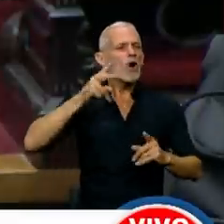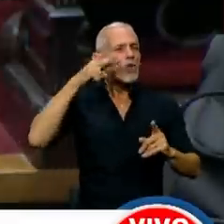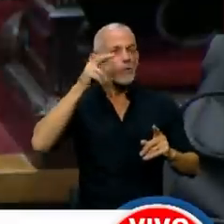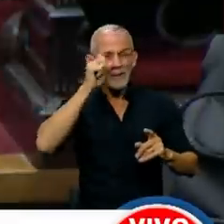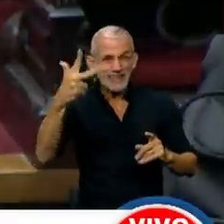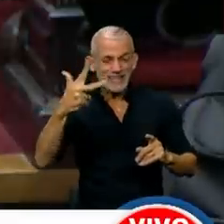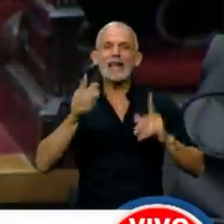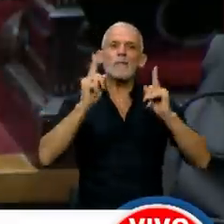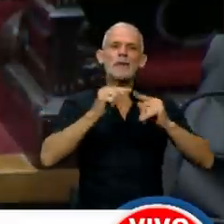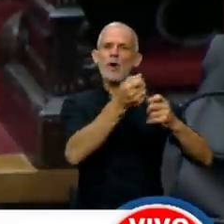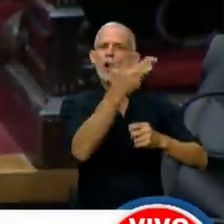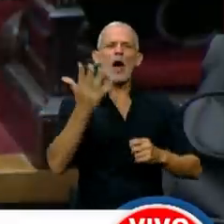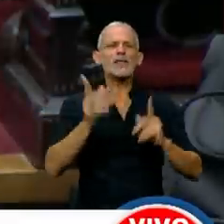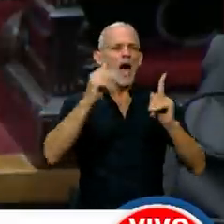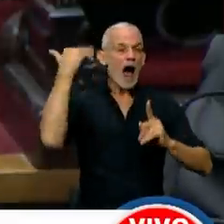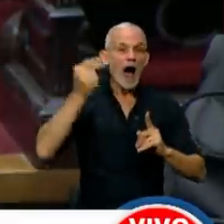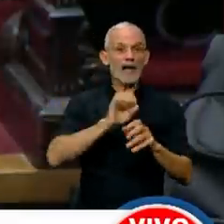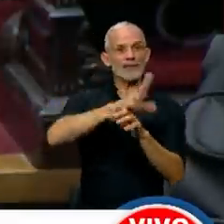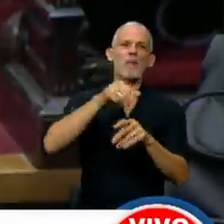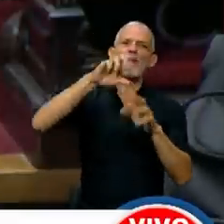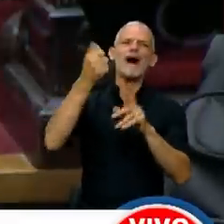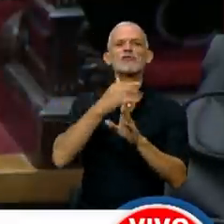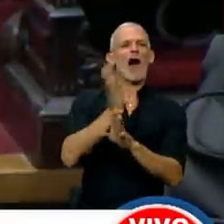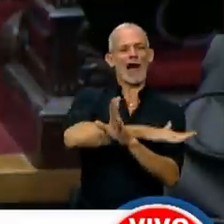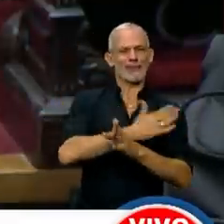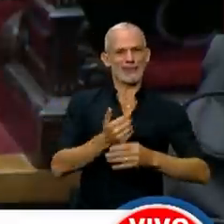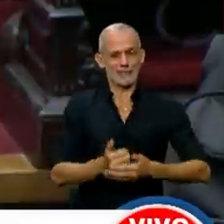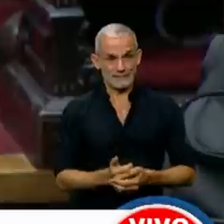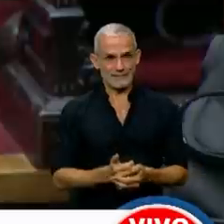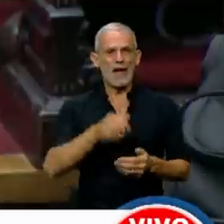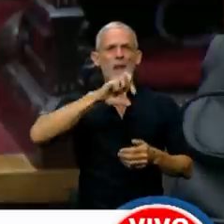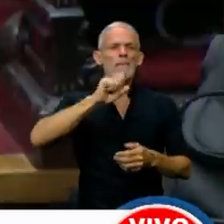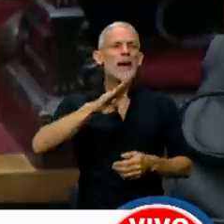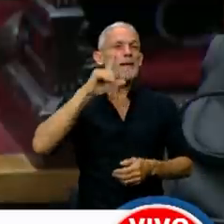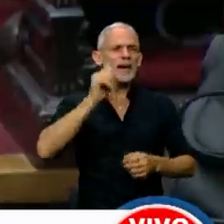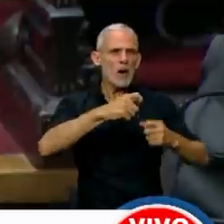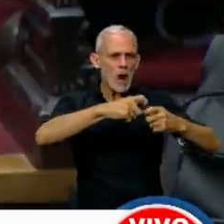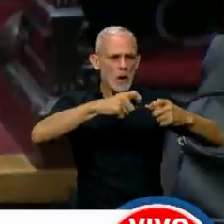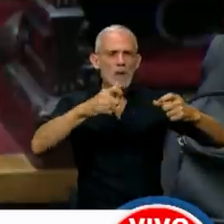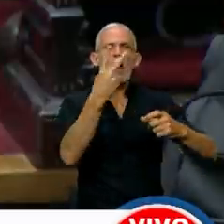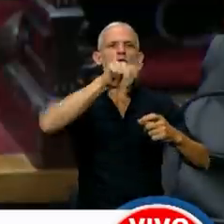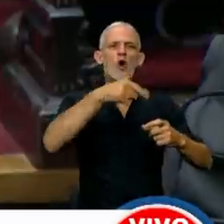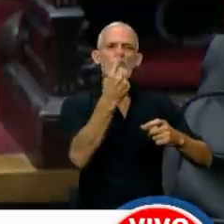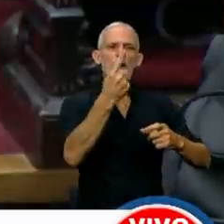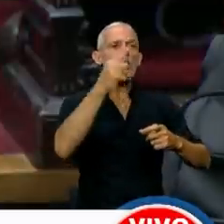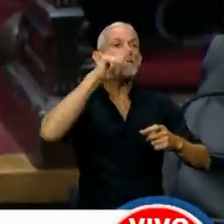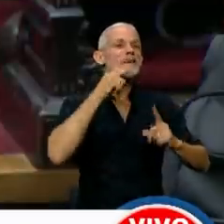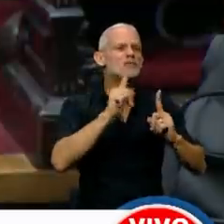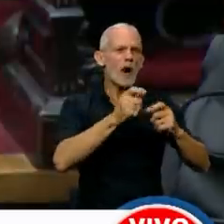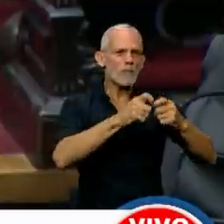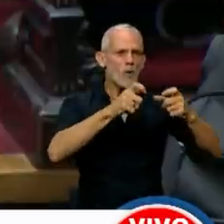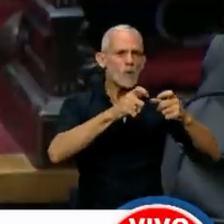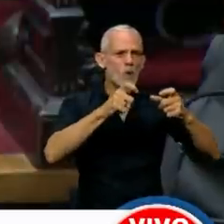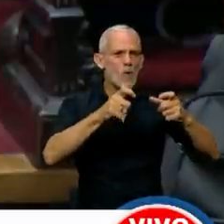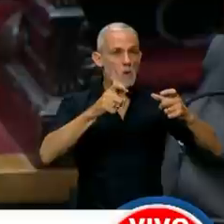con las cifras que teníamos nosotros antes de las pasó el prevé y cree y crecía al 2,1 por ciento mensual sin